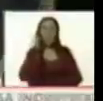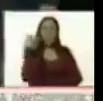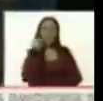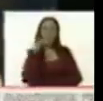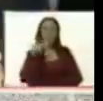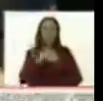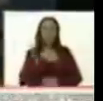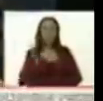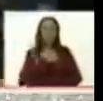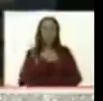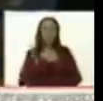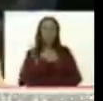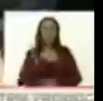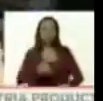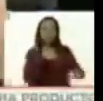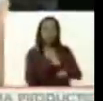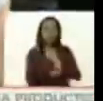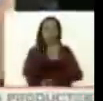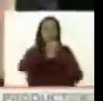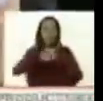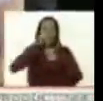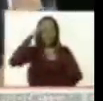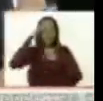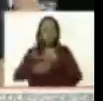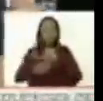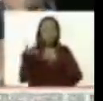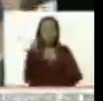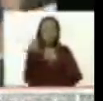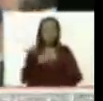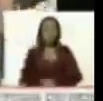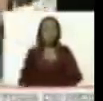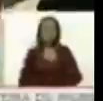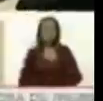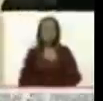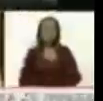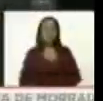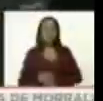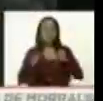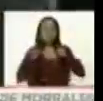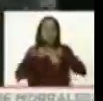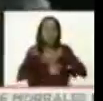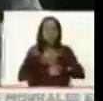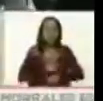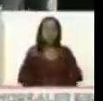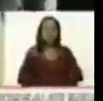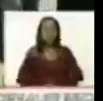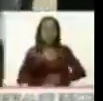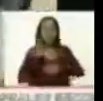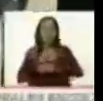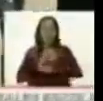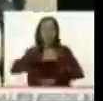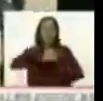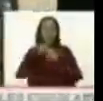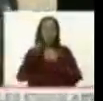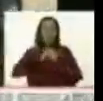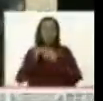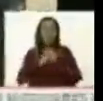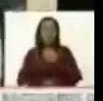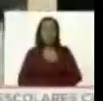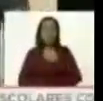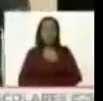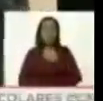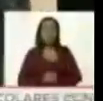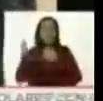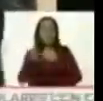Mientras tanto, Guaidó está regañado allá en Estados Unidos, viendo cuándo va a regresar a Venezuela. Ahora